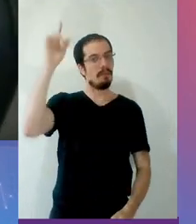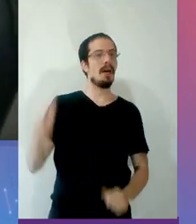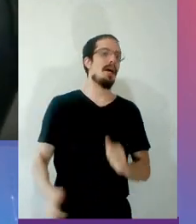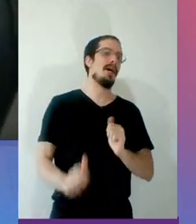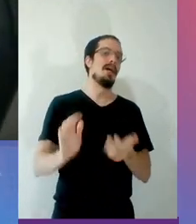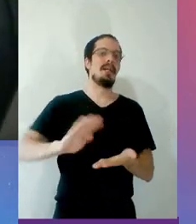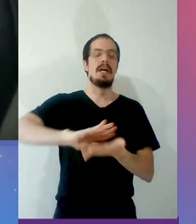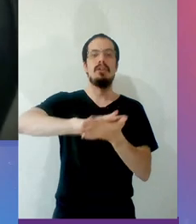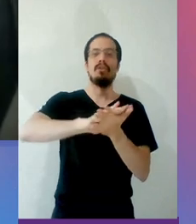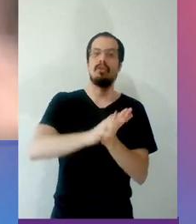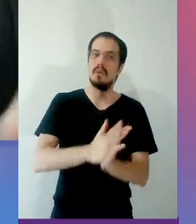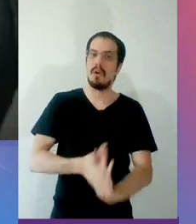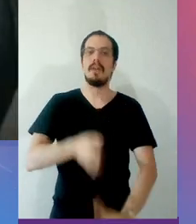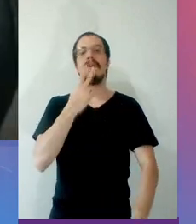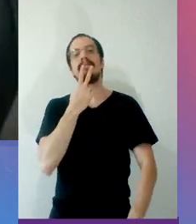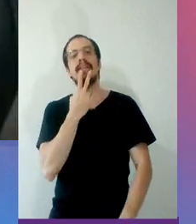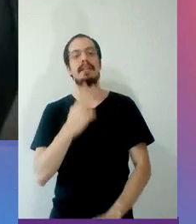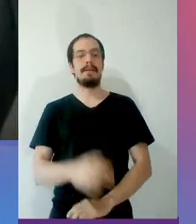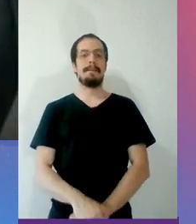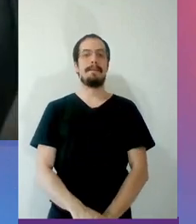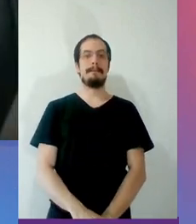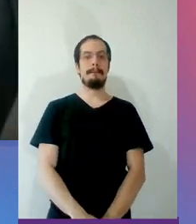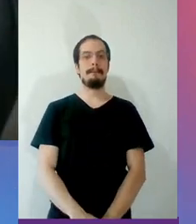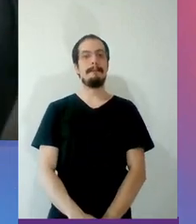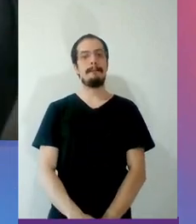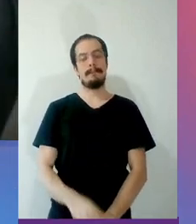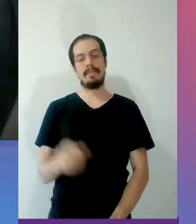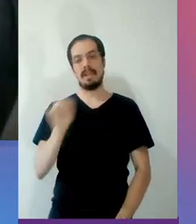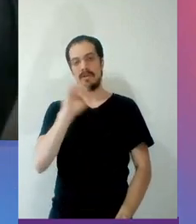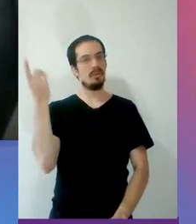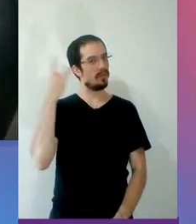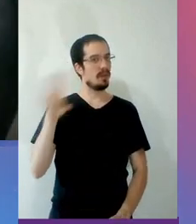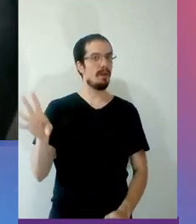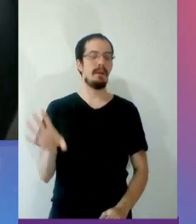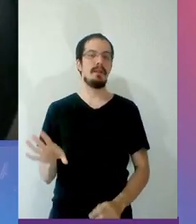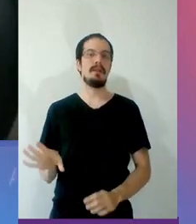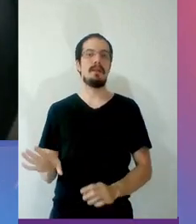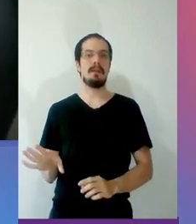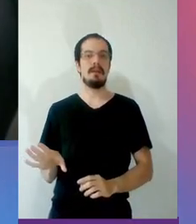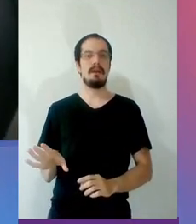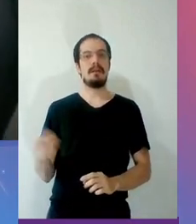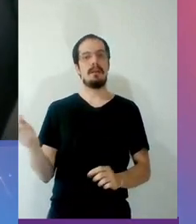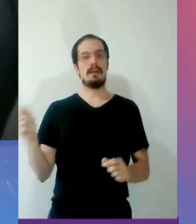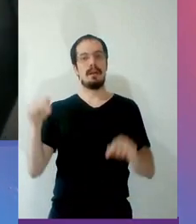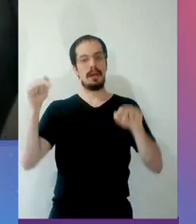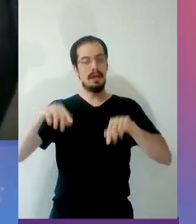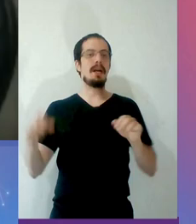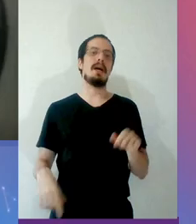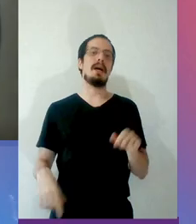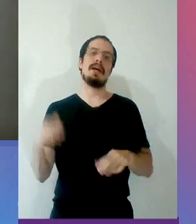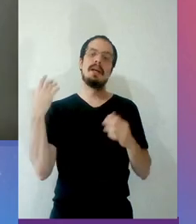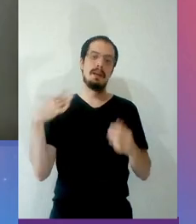vida, mirándolo esto en un contexto. Y creo que la nueva constitución nos tiene que entregar